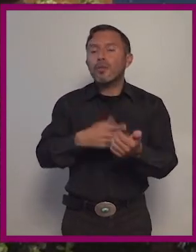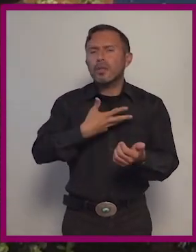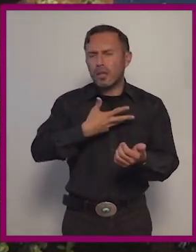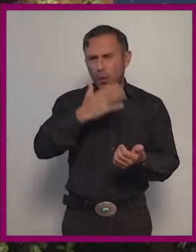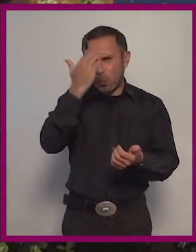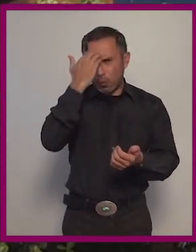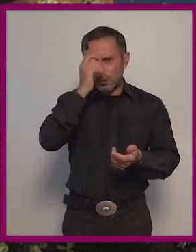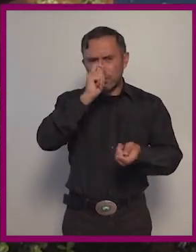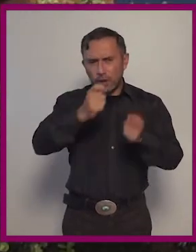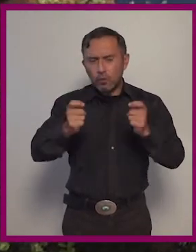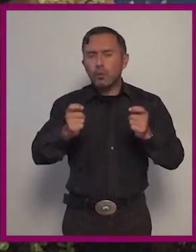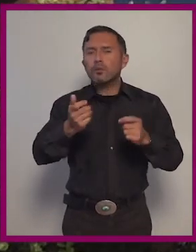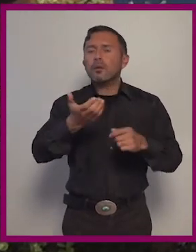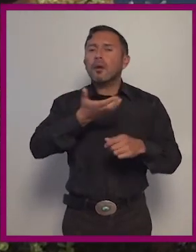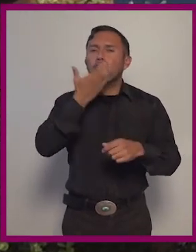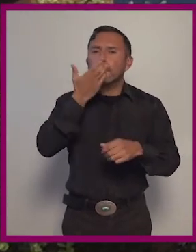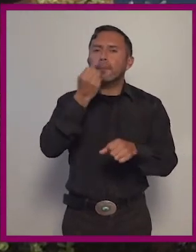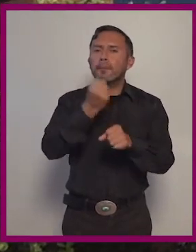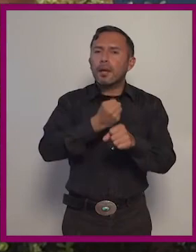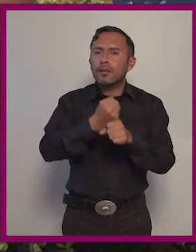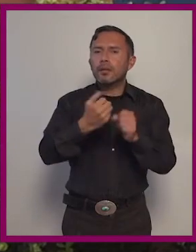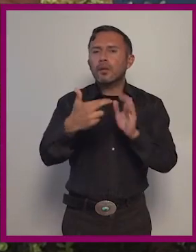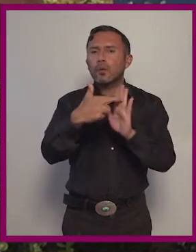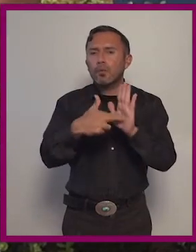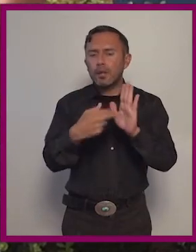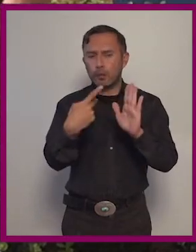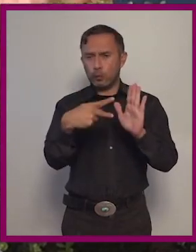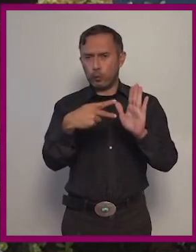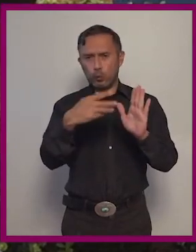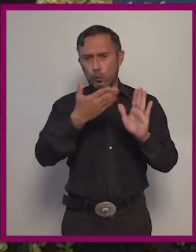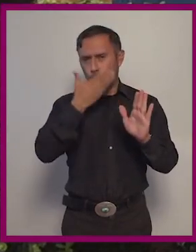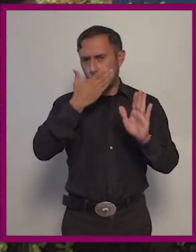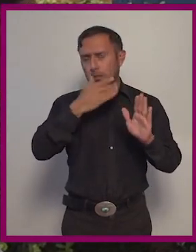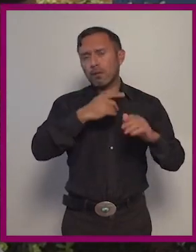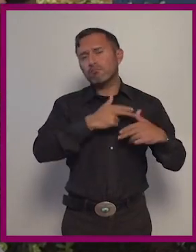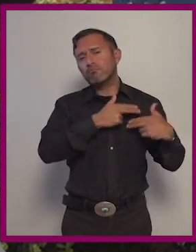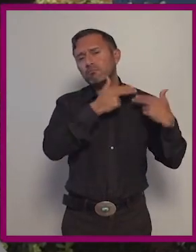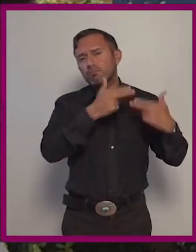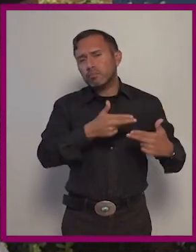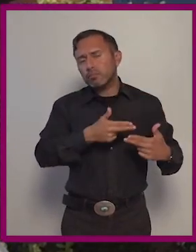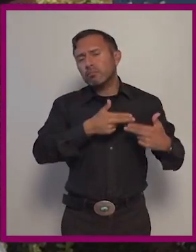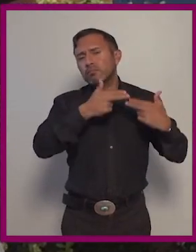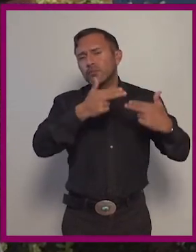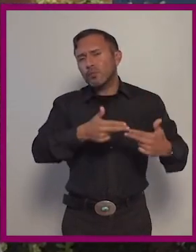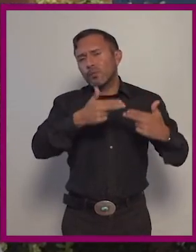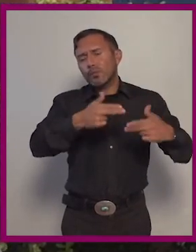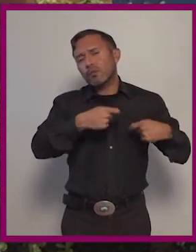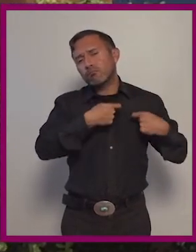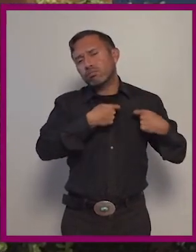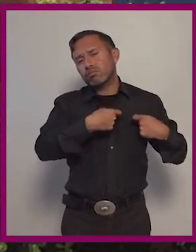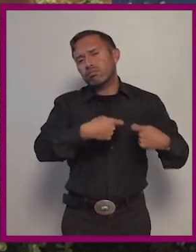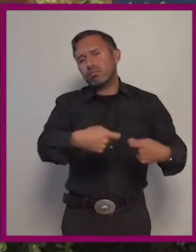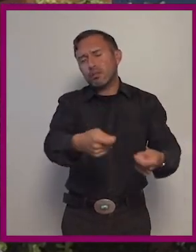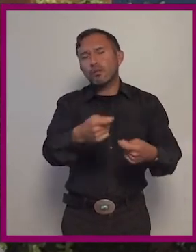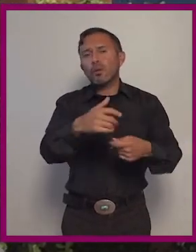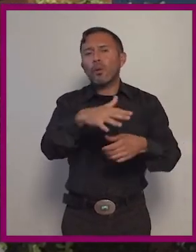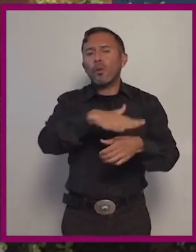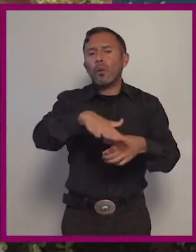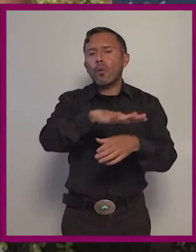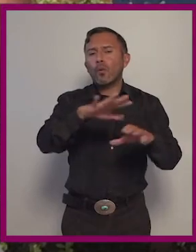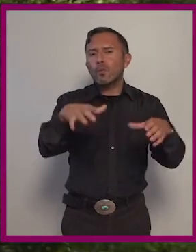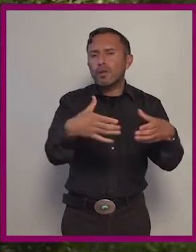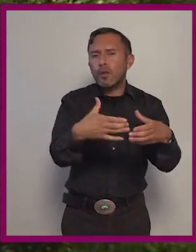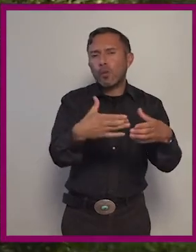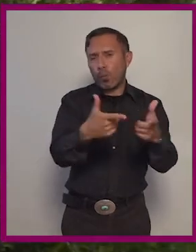conocimientos, prácticas, normas y visiones del mundo que se han transmitido de generación en generación dentro de una comunidad o un grupo